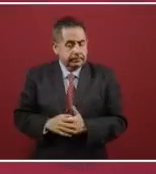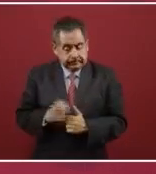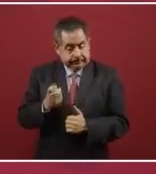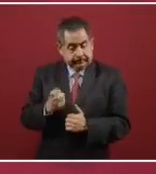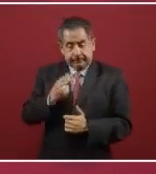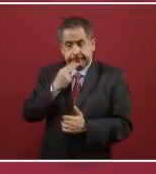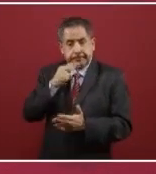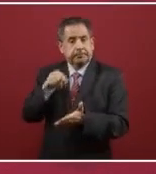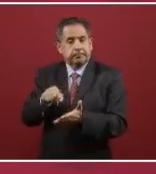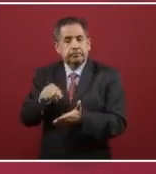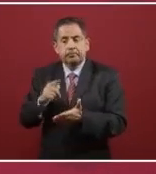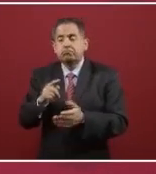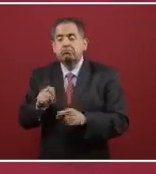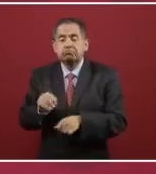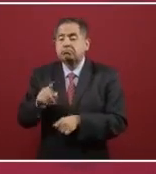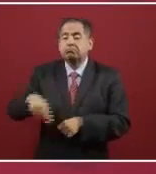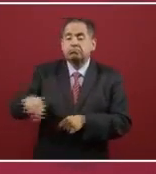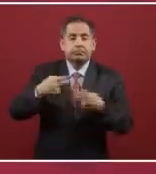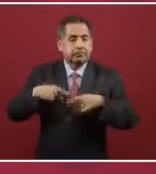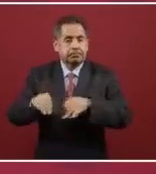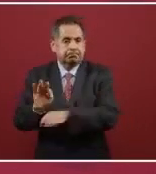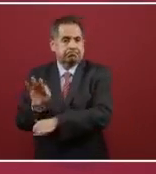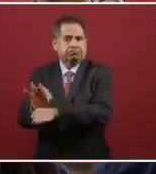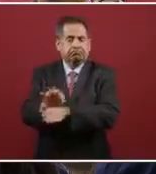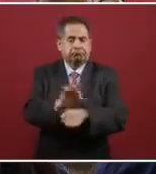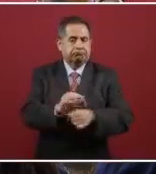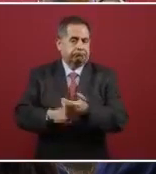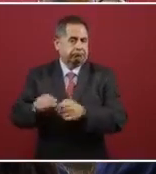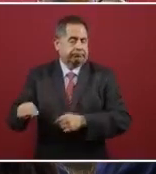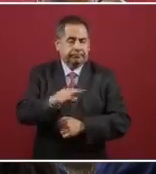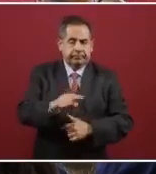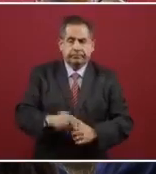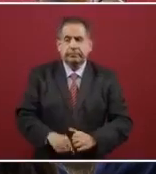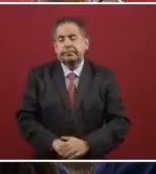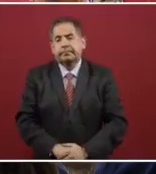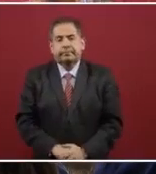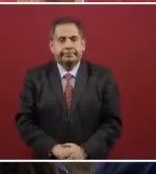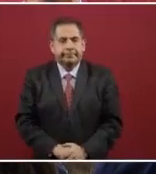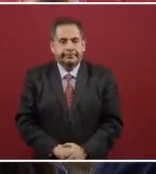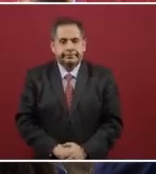favorece a los trabajadores mexicanos.